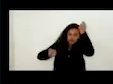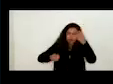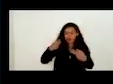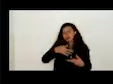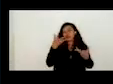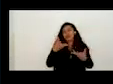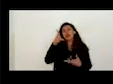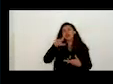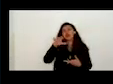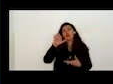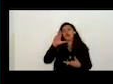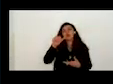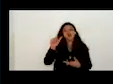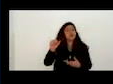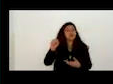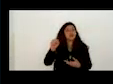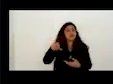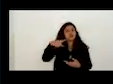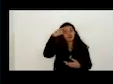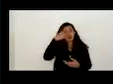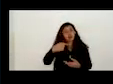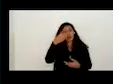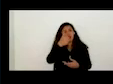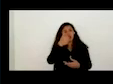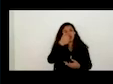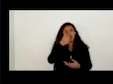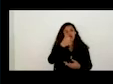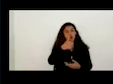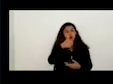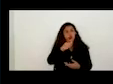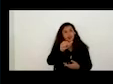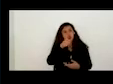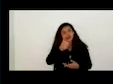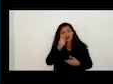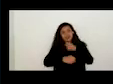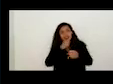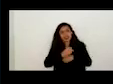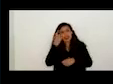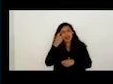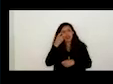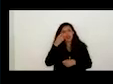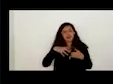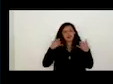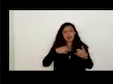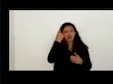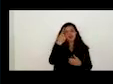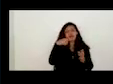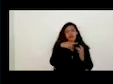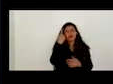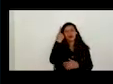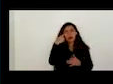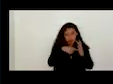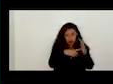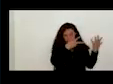les mencionaba, que aquí está hasta 6 años, pero un adolescente puede ir hasta 1800 o más kilocalorías al